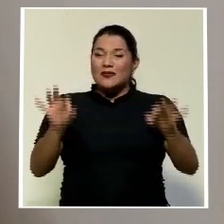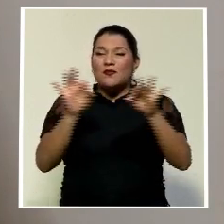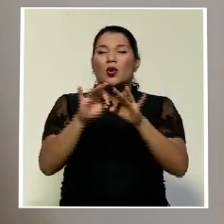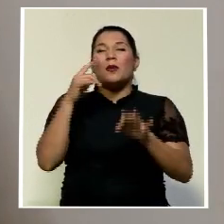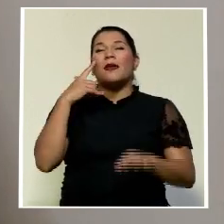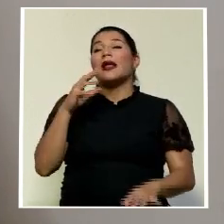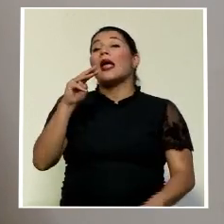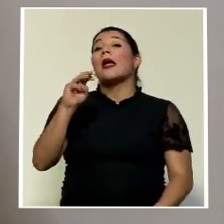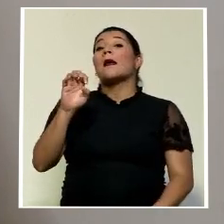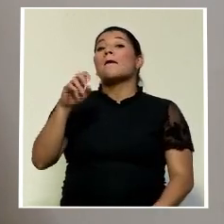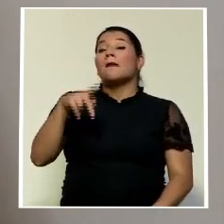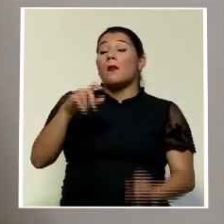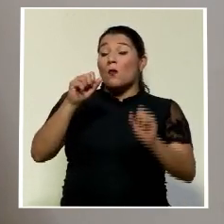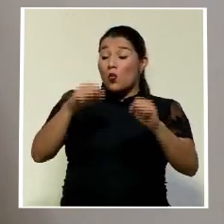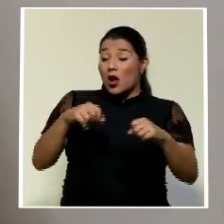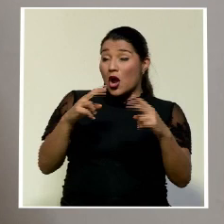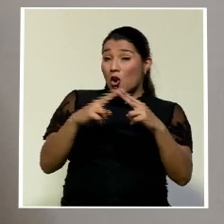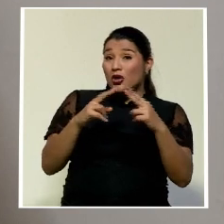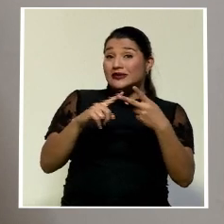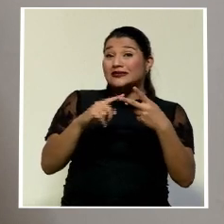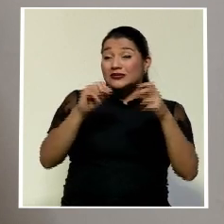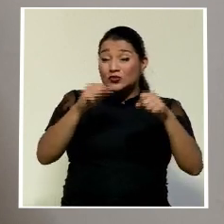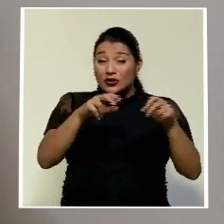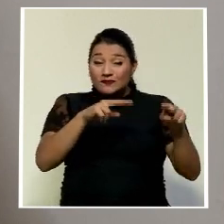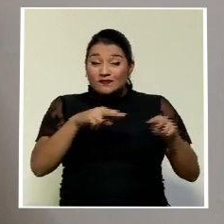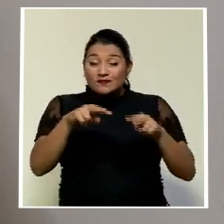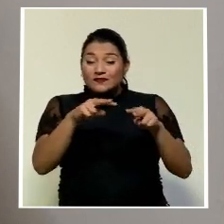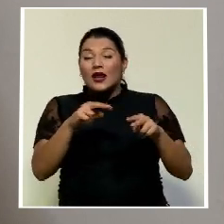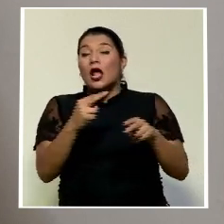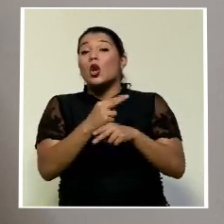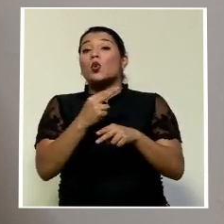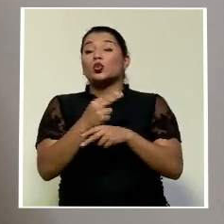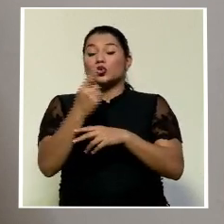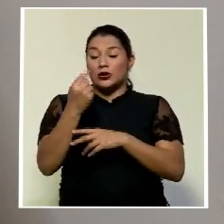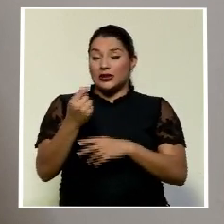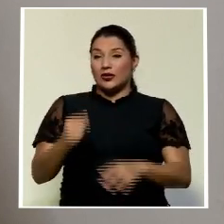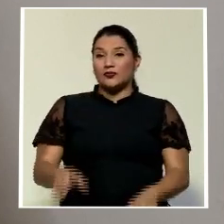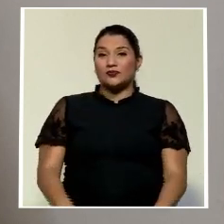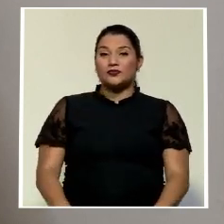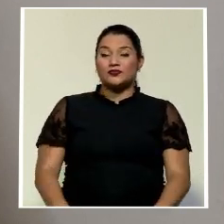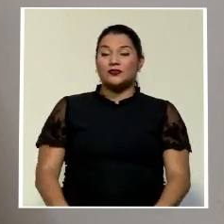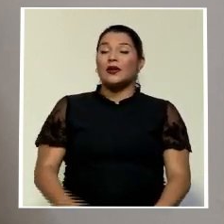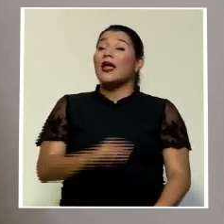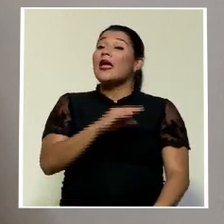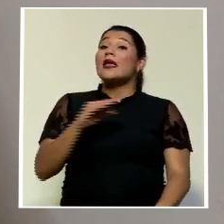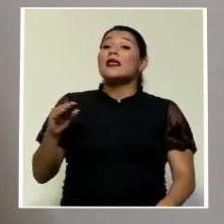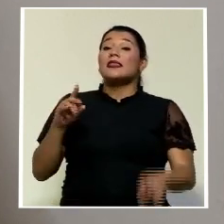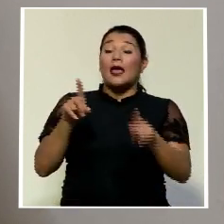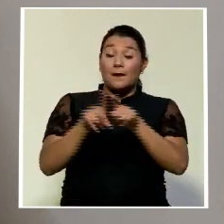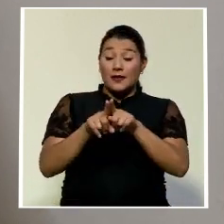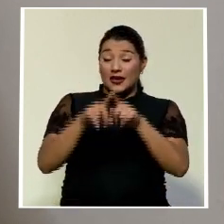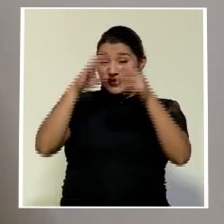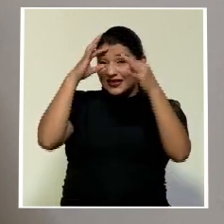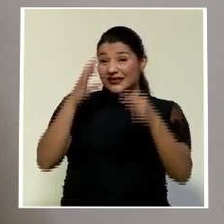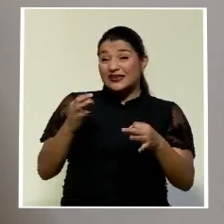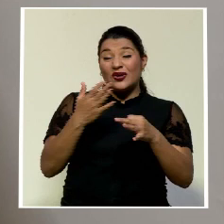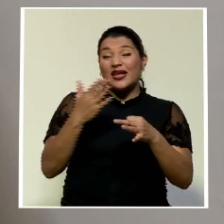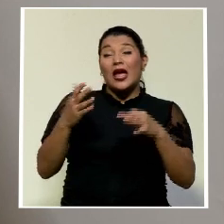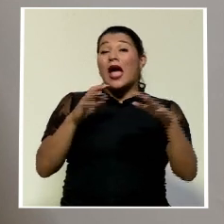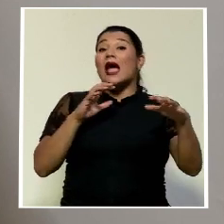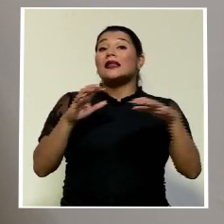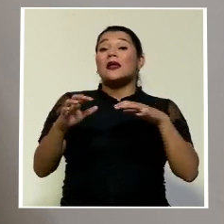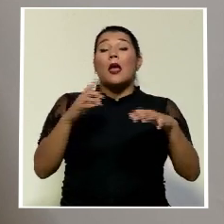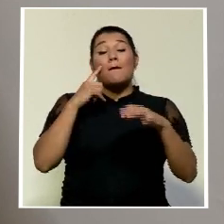conozca y dé seguimiento a la orientación final de los recursos que administran esas juntas. Además, se determinó que las actividades